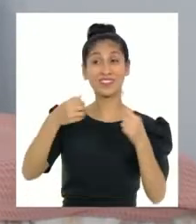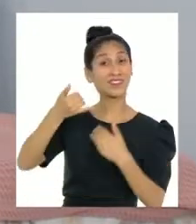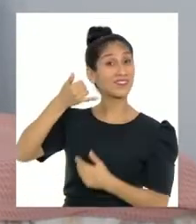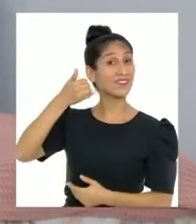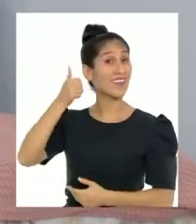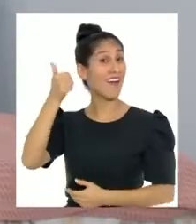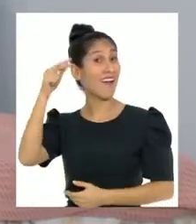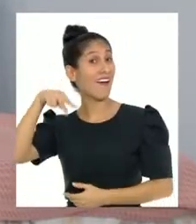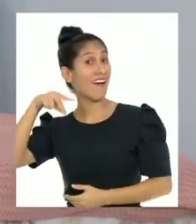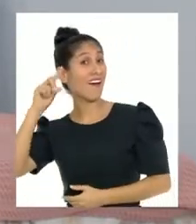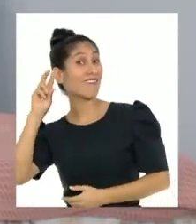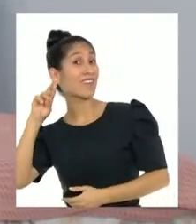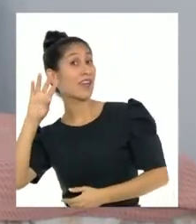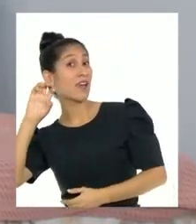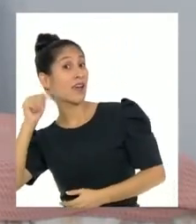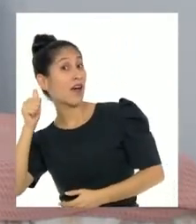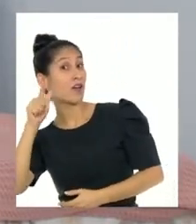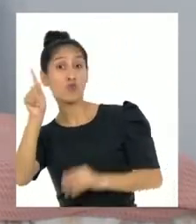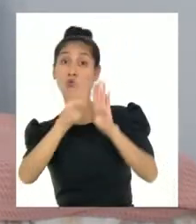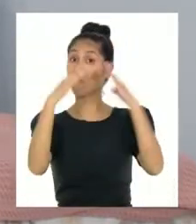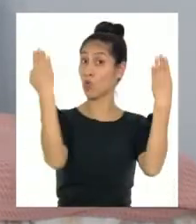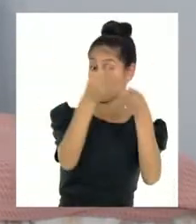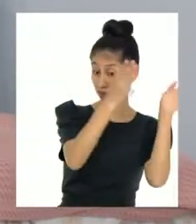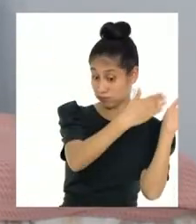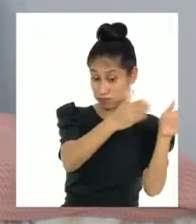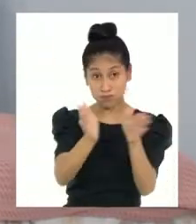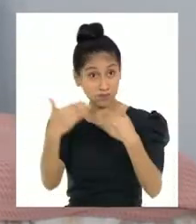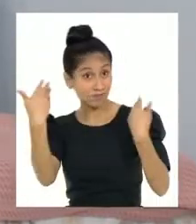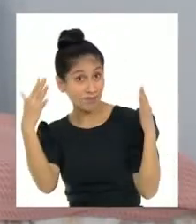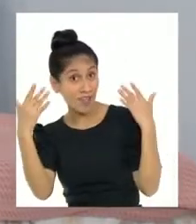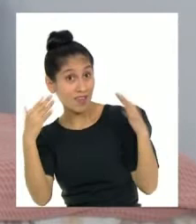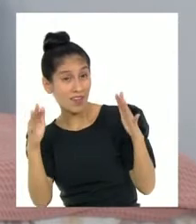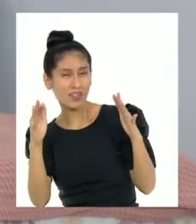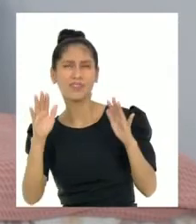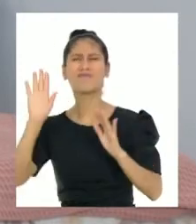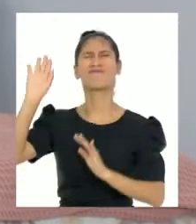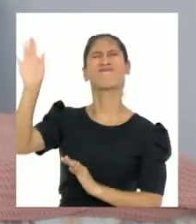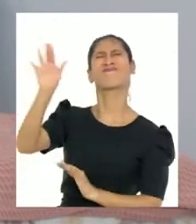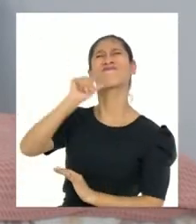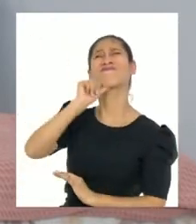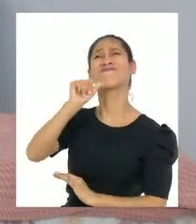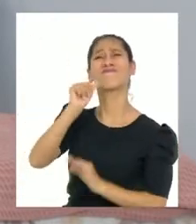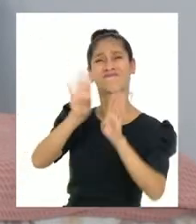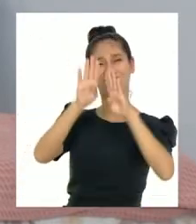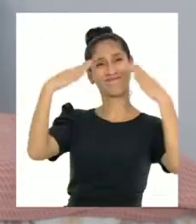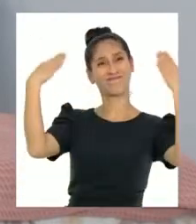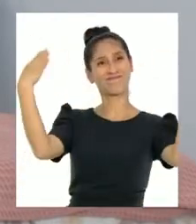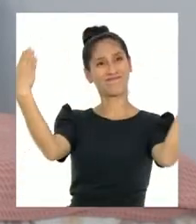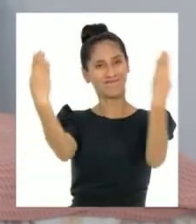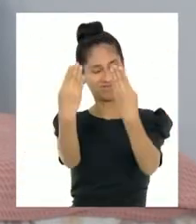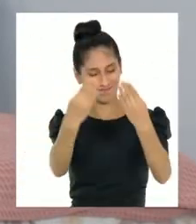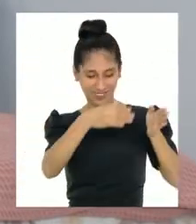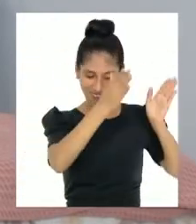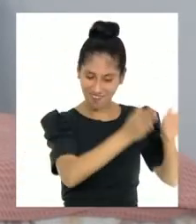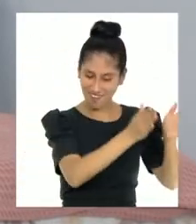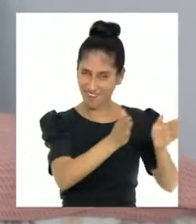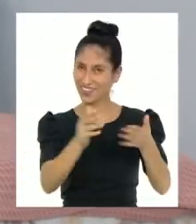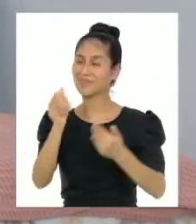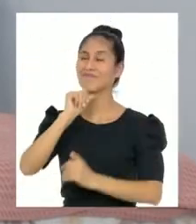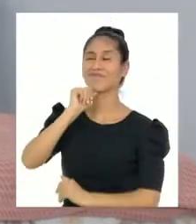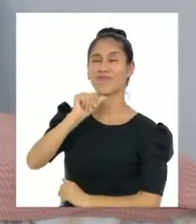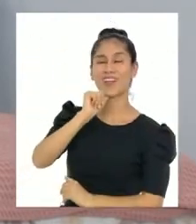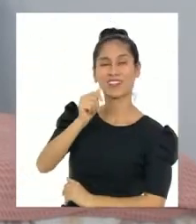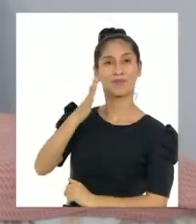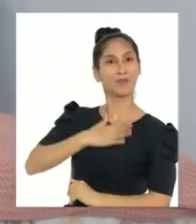¡Andrea! ¿Ya terminaste de ordenar tu cuarto? ¡Todavía no, madre! Para mí es